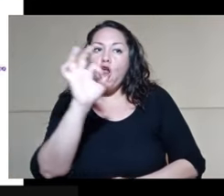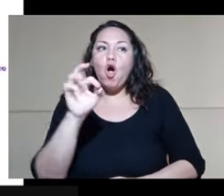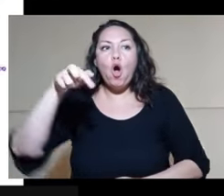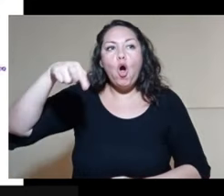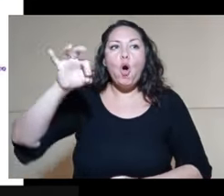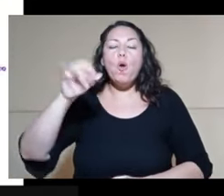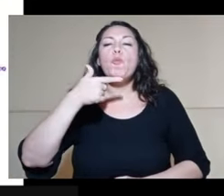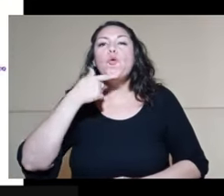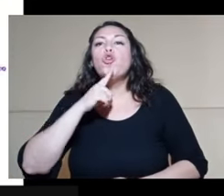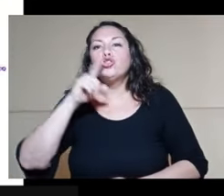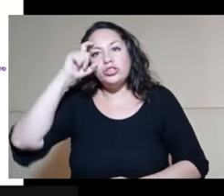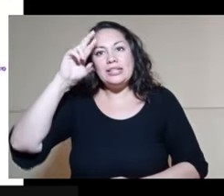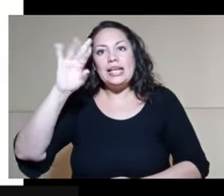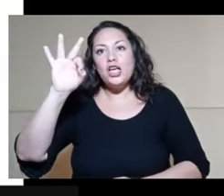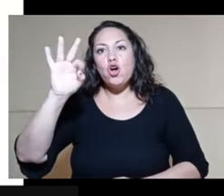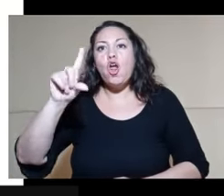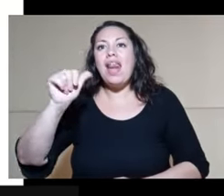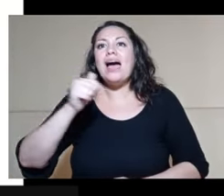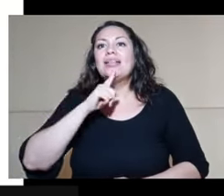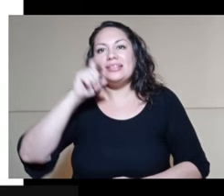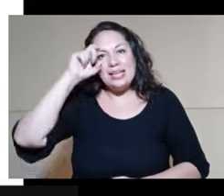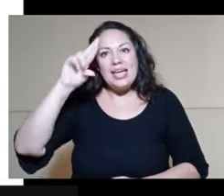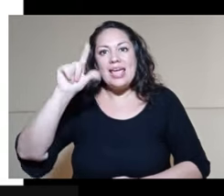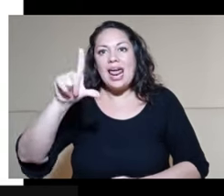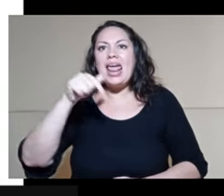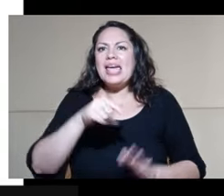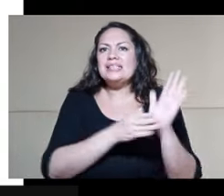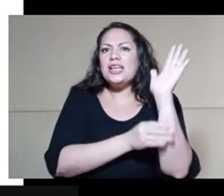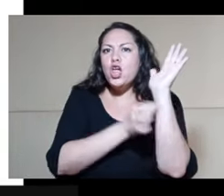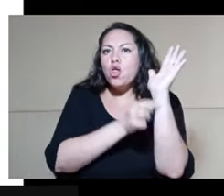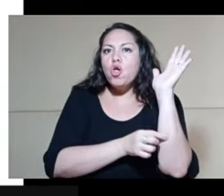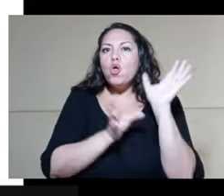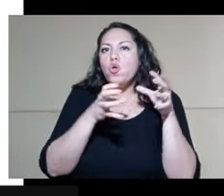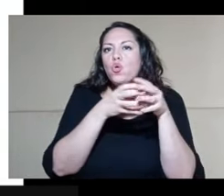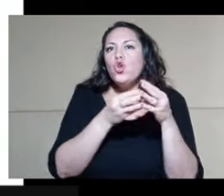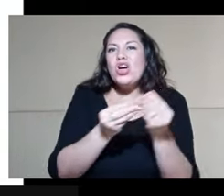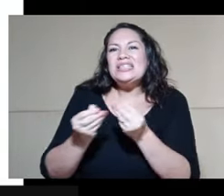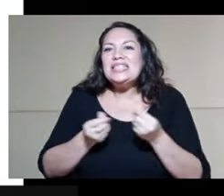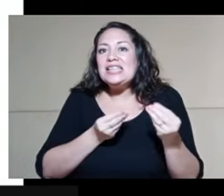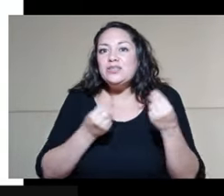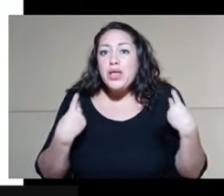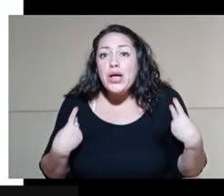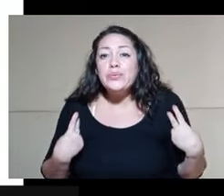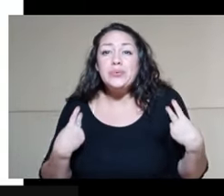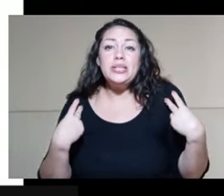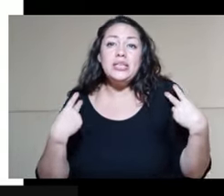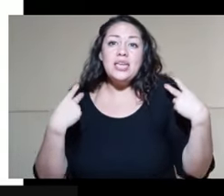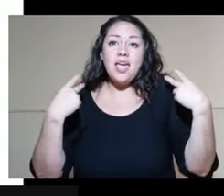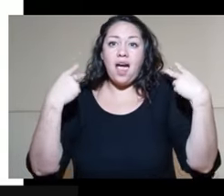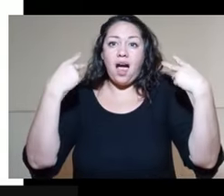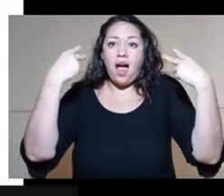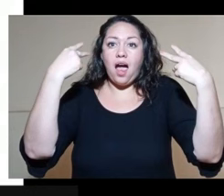o posterior del tálamo. Ventroposterolateral. Ese núcleo es el de la sensibilidad. Esa vía